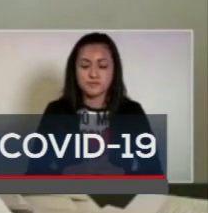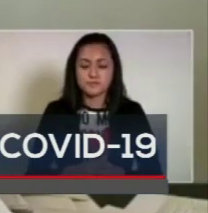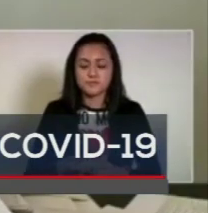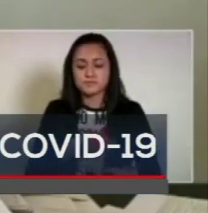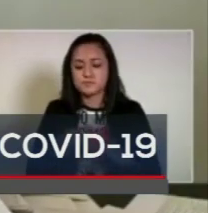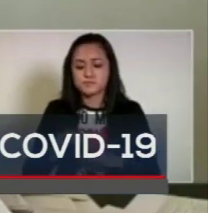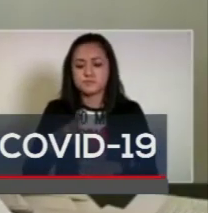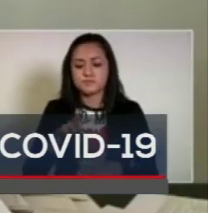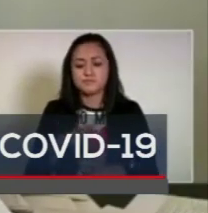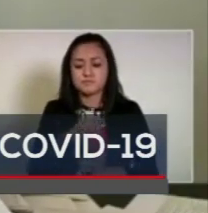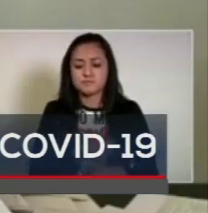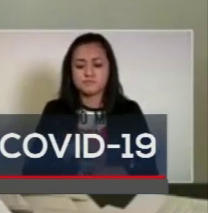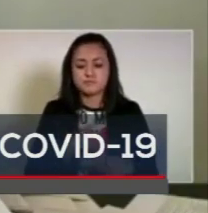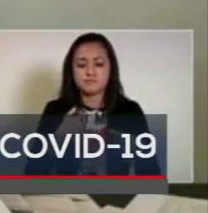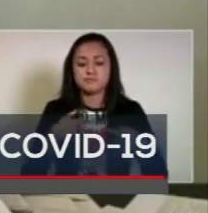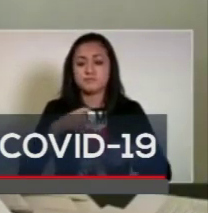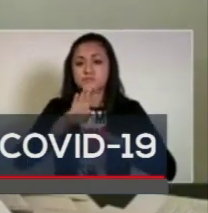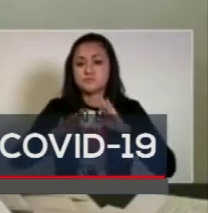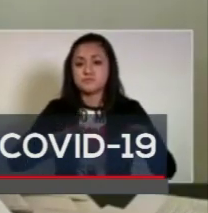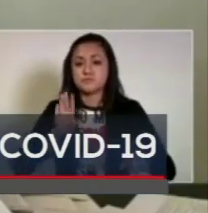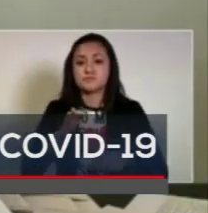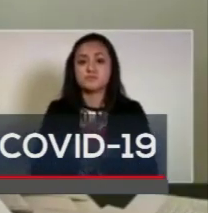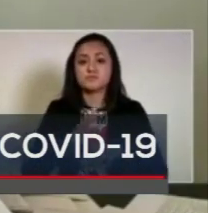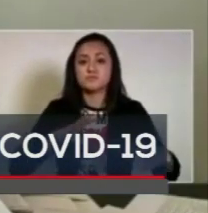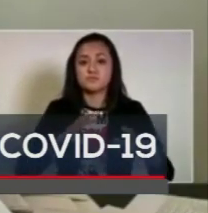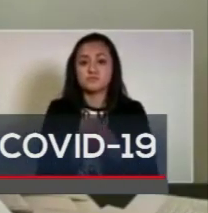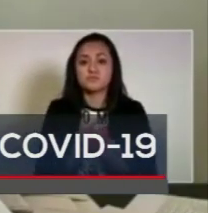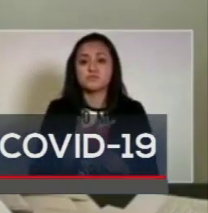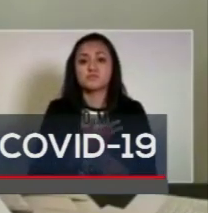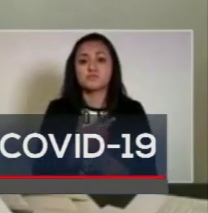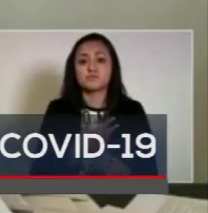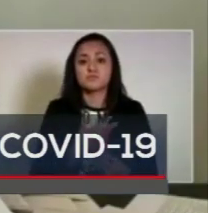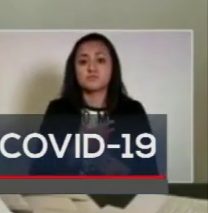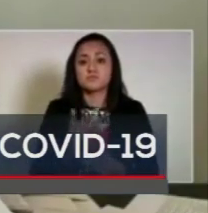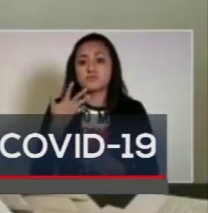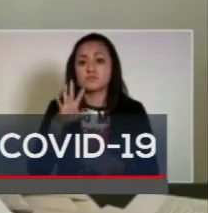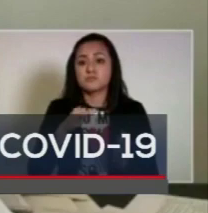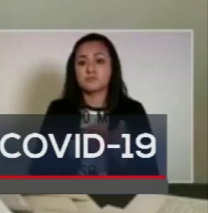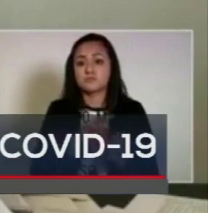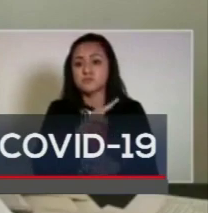En lo que respecta lamentablemente a las defunciones, tenemos un acumulado de